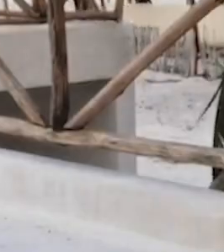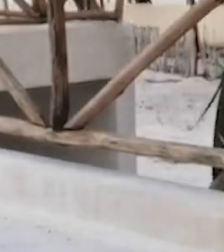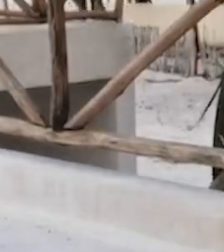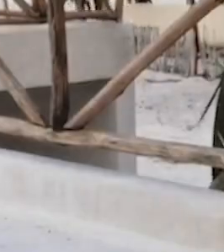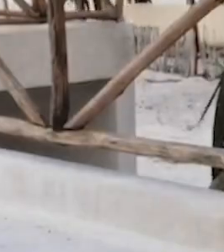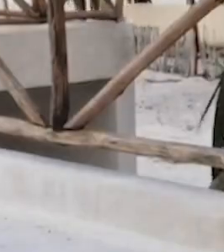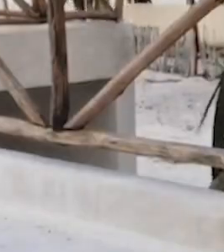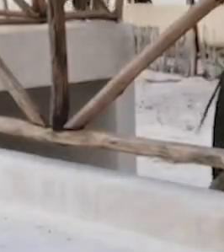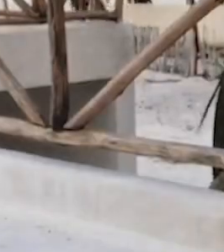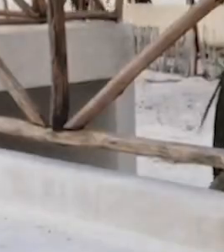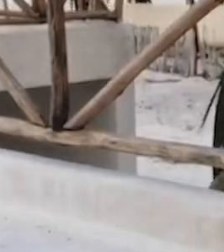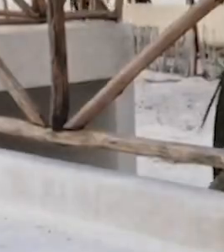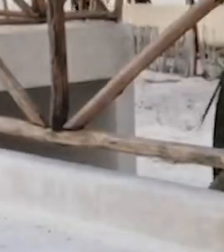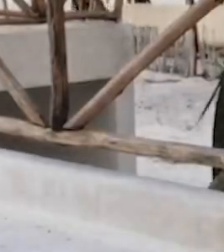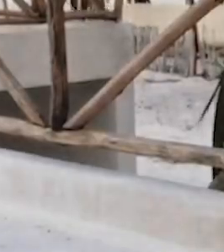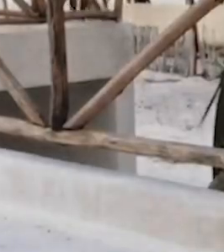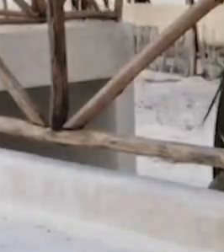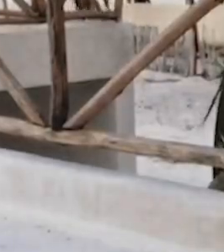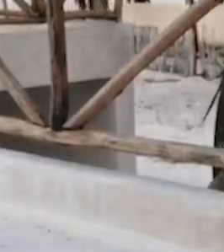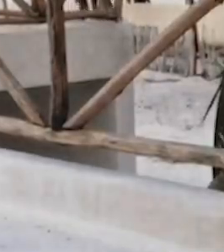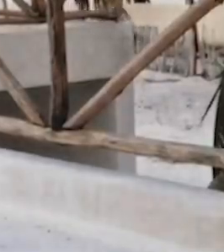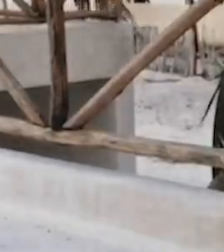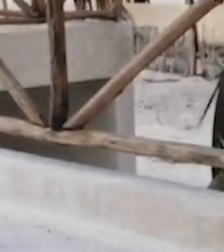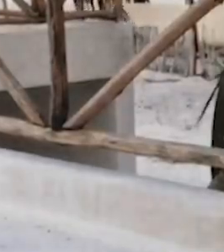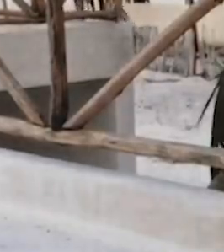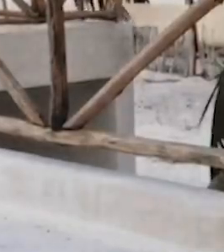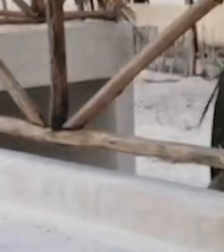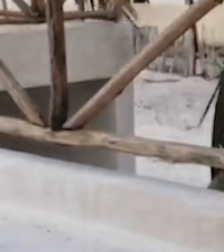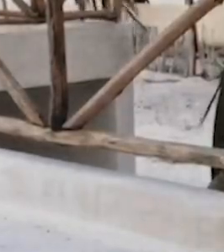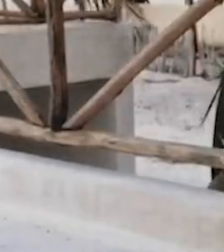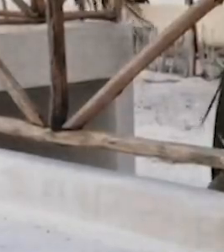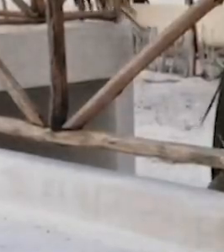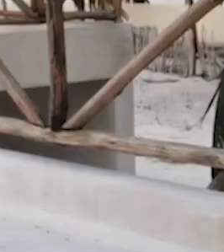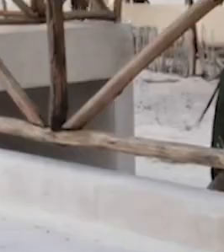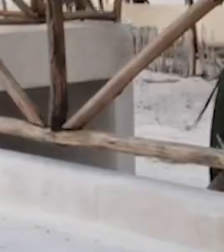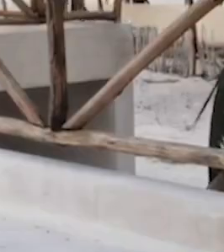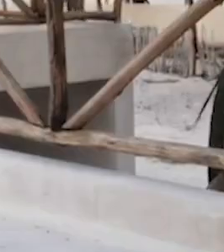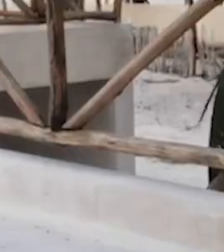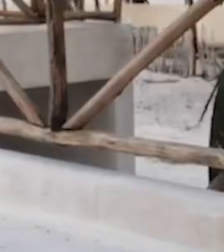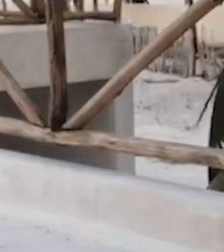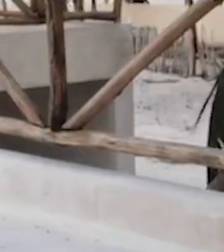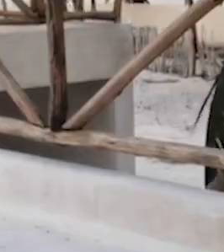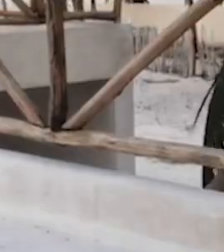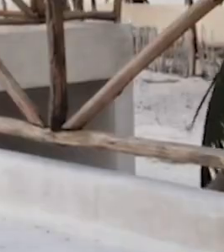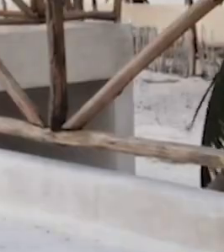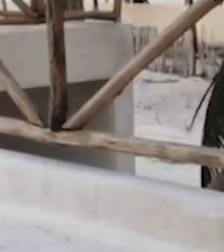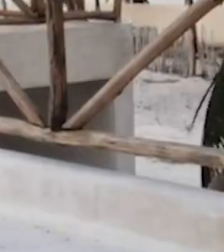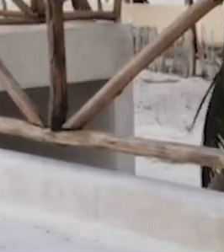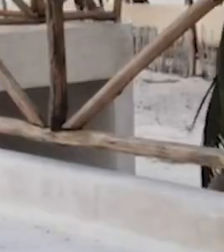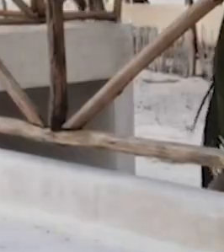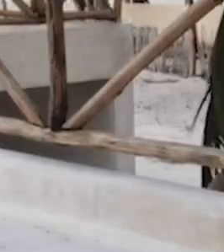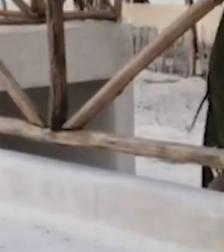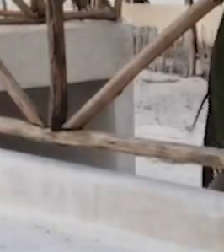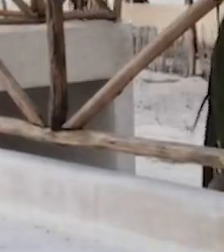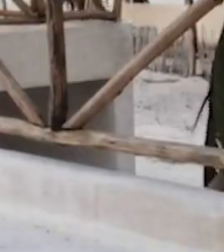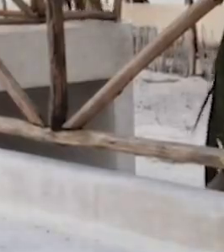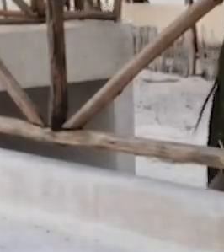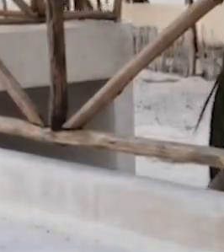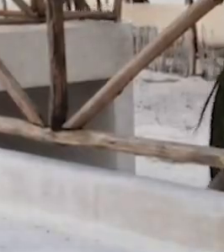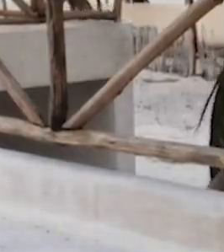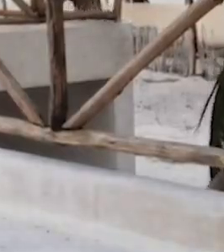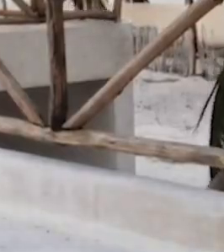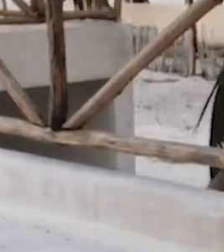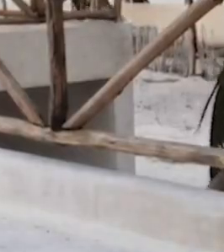squats con isometría. Uno, dos, tres. Uno,